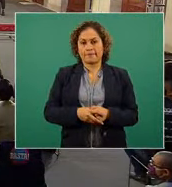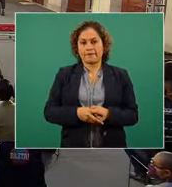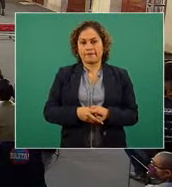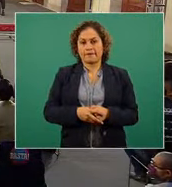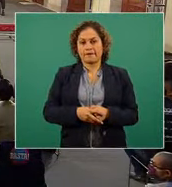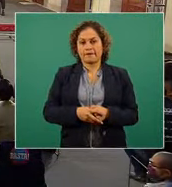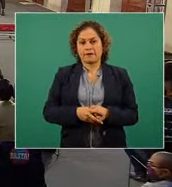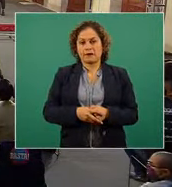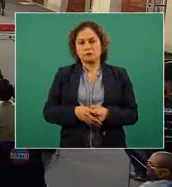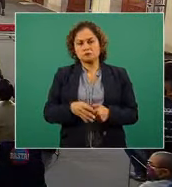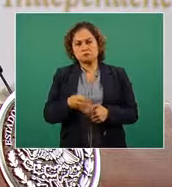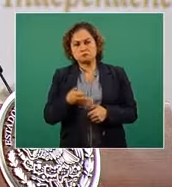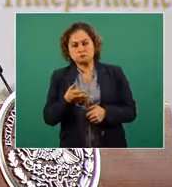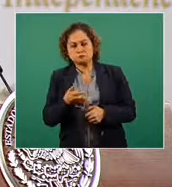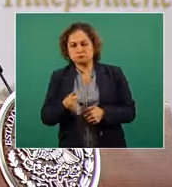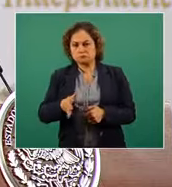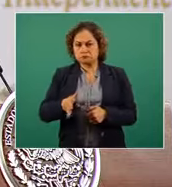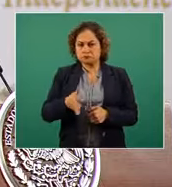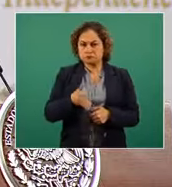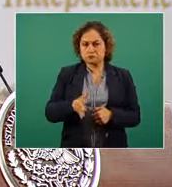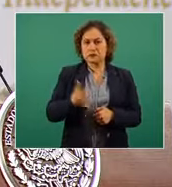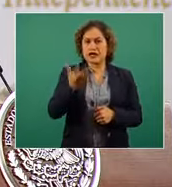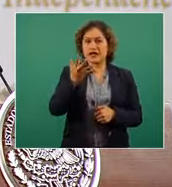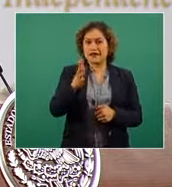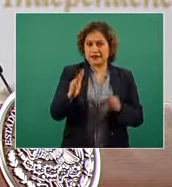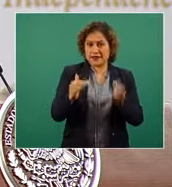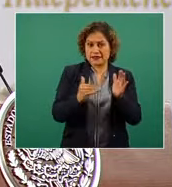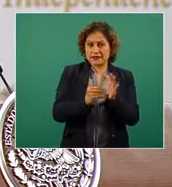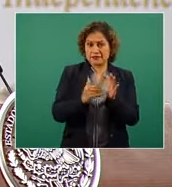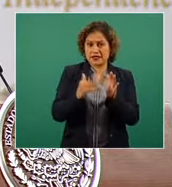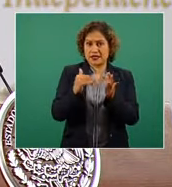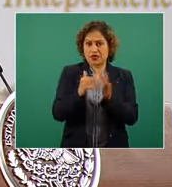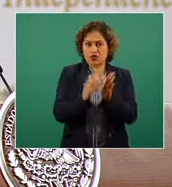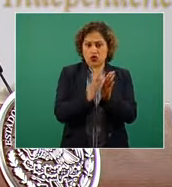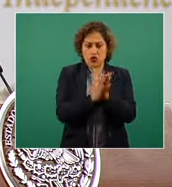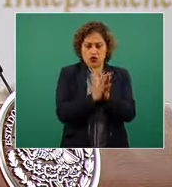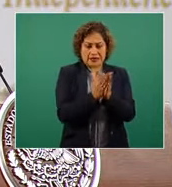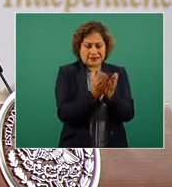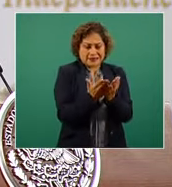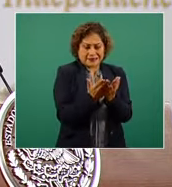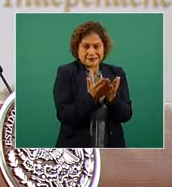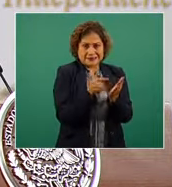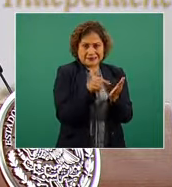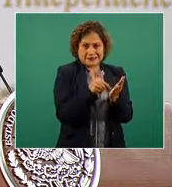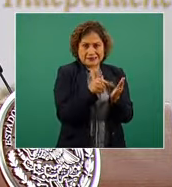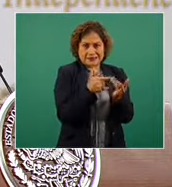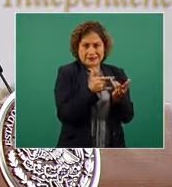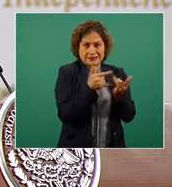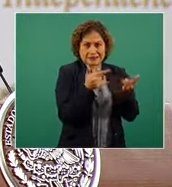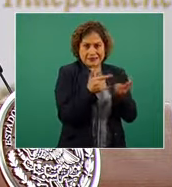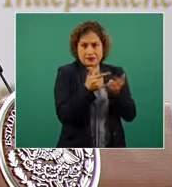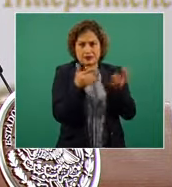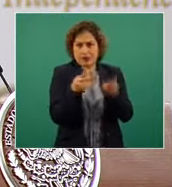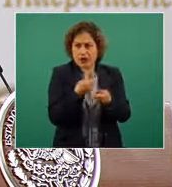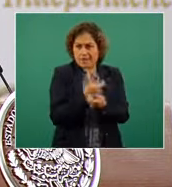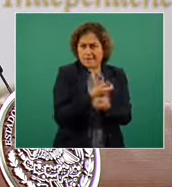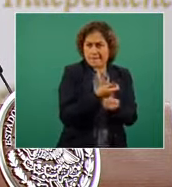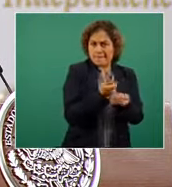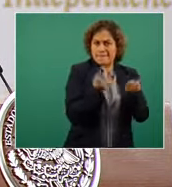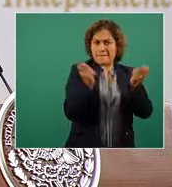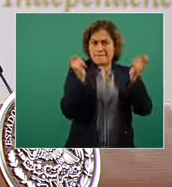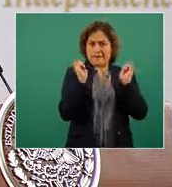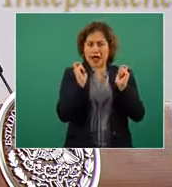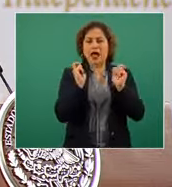10 millones de historietas, casa por casa, sobre